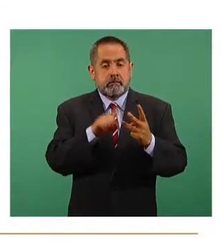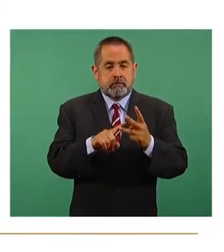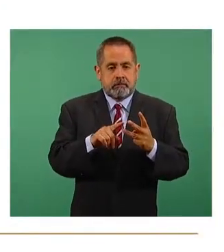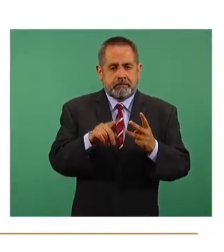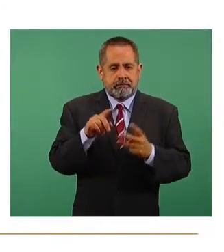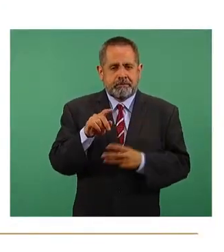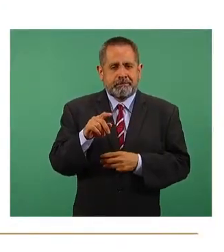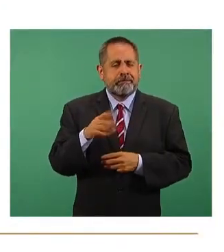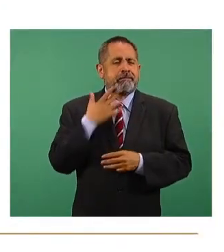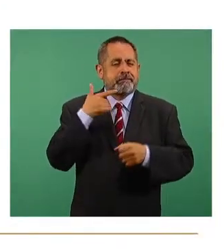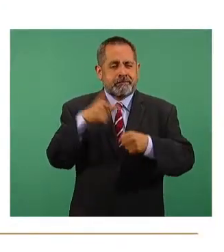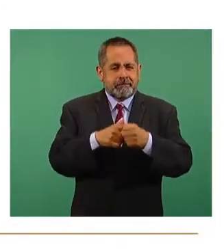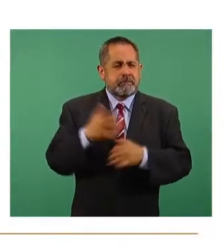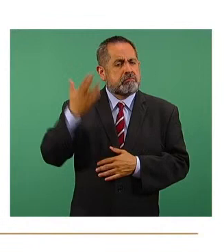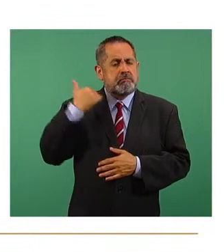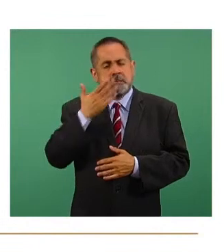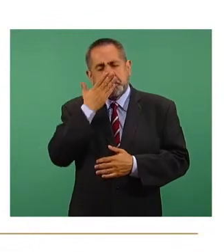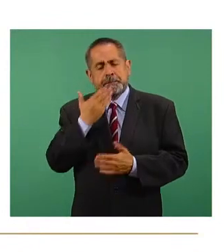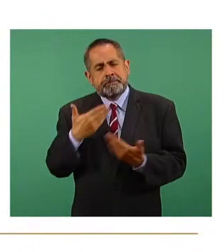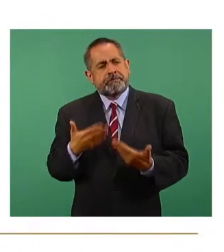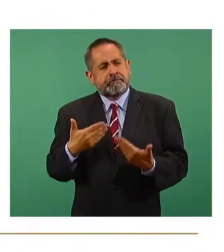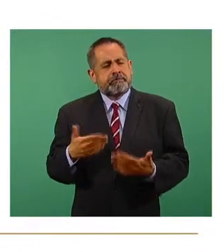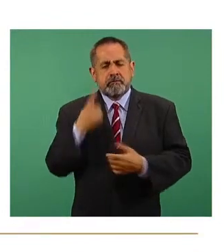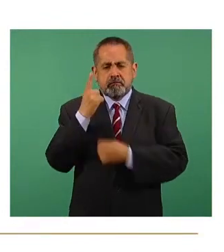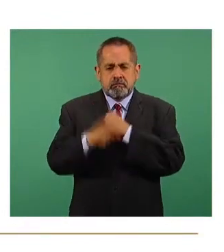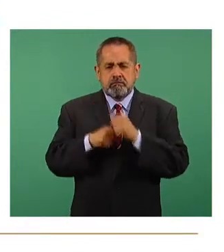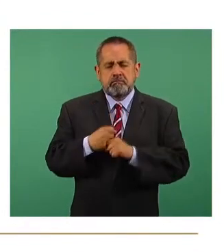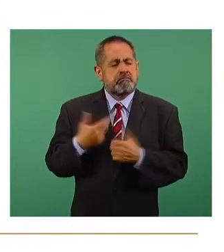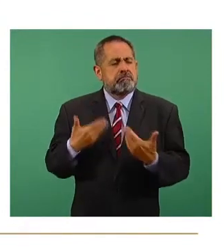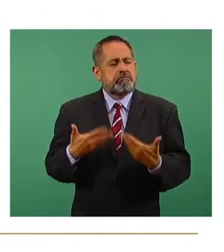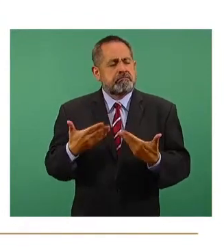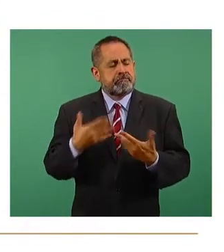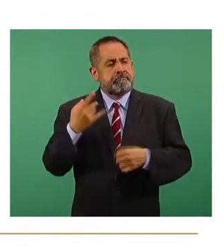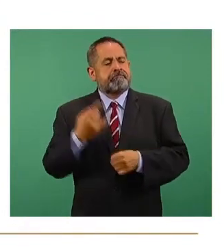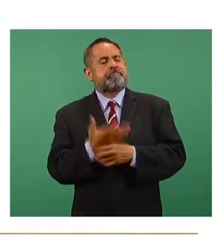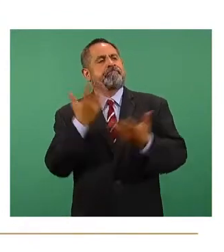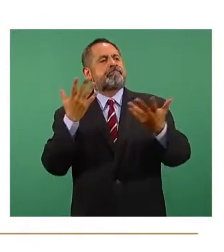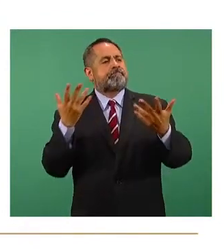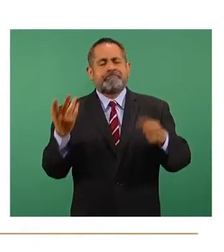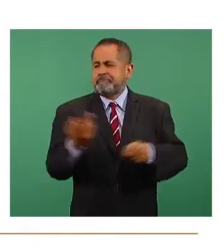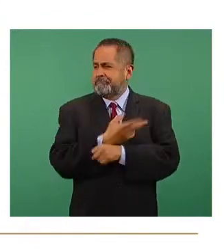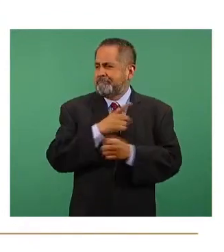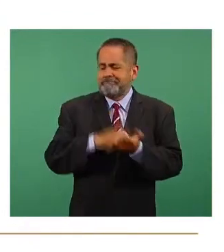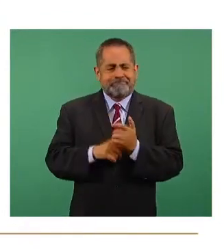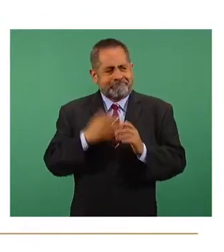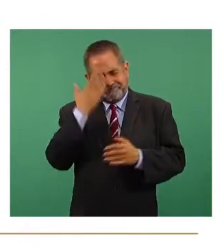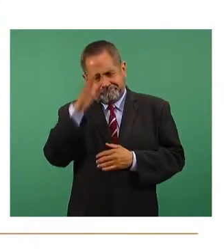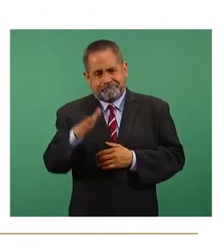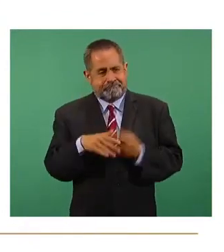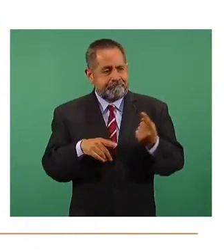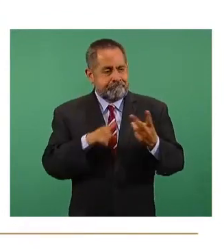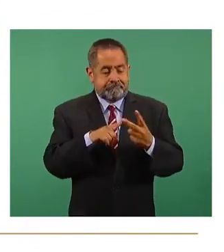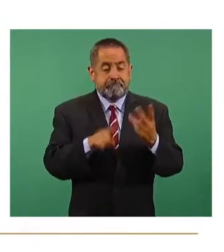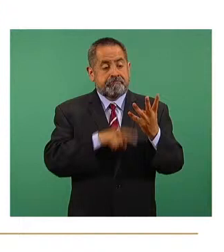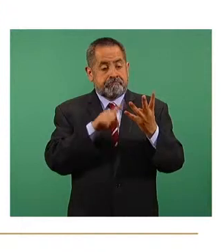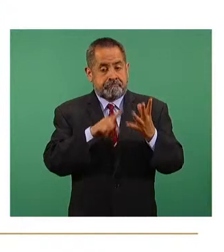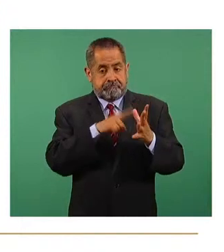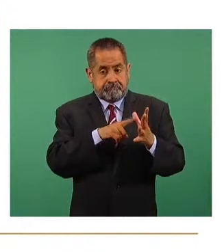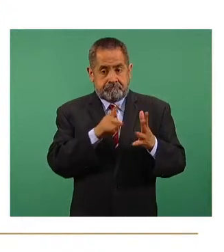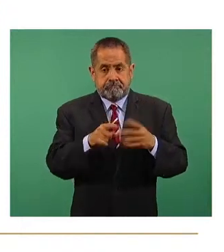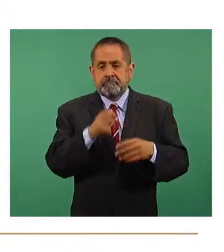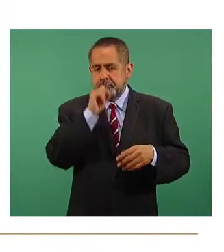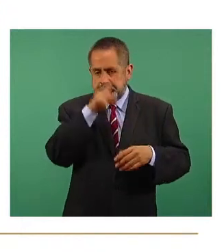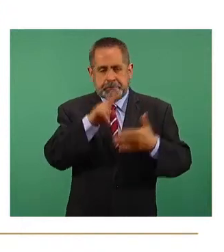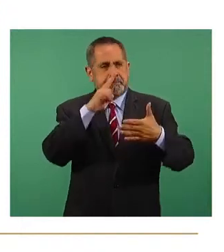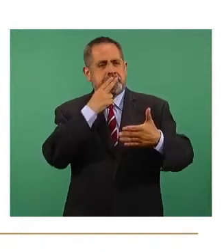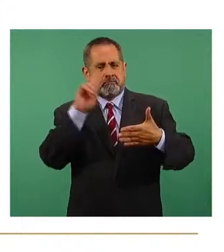Chicas, que se habían portado muy bien por más de un año, yo no sé ahora qué les picó, y dos gasolineras tuvimos que ponerles los